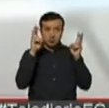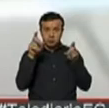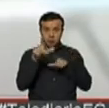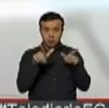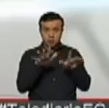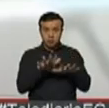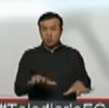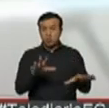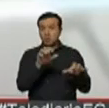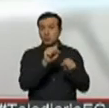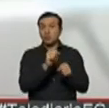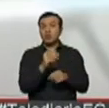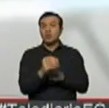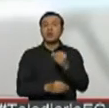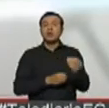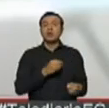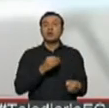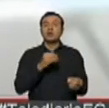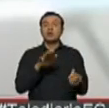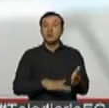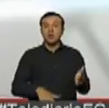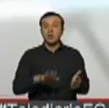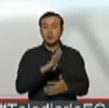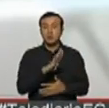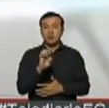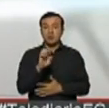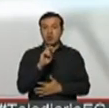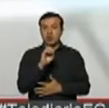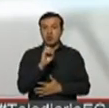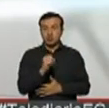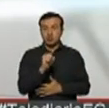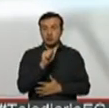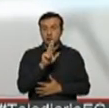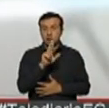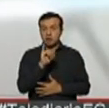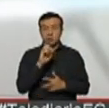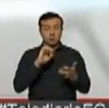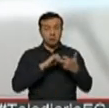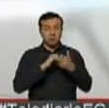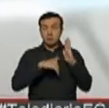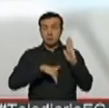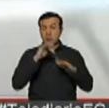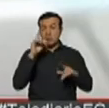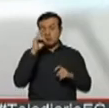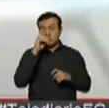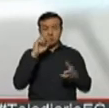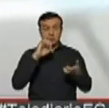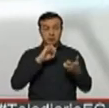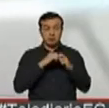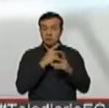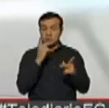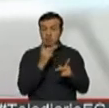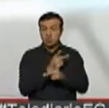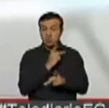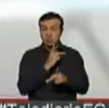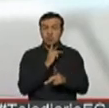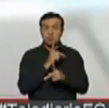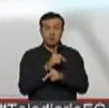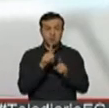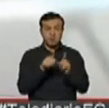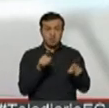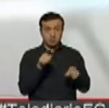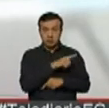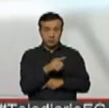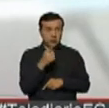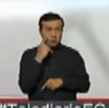espacios, lo que hemos estado haciendo en Buenos Aires. Sin embargo, el conflicto es mucho más grande detrás de eso. Cuando vemos factores estructurales del delito, tenemos